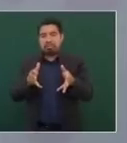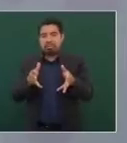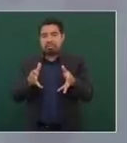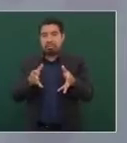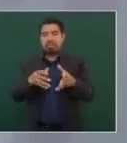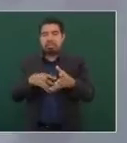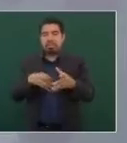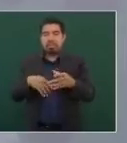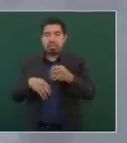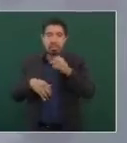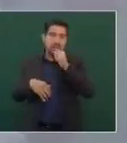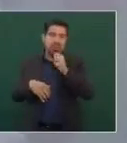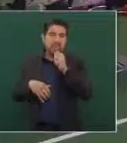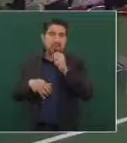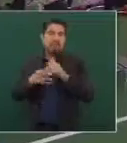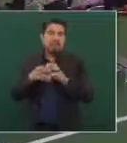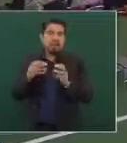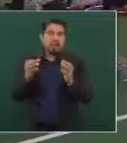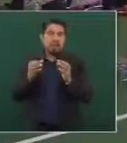comiendo boli,